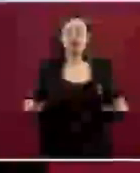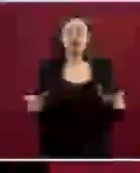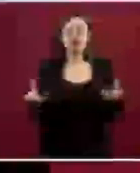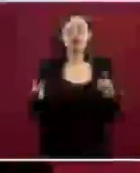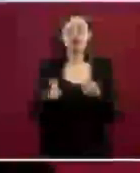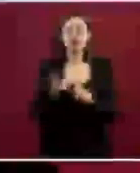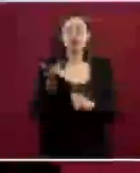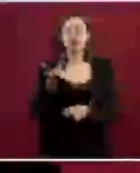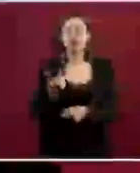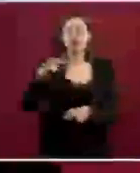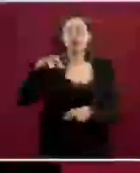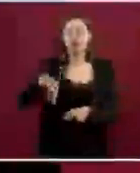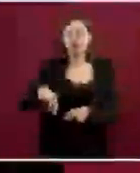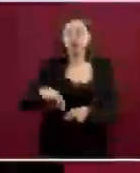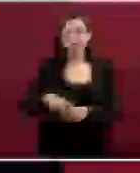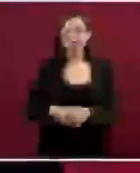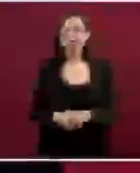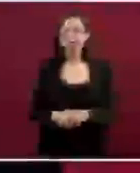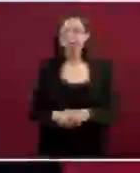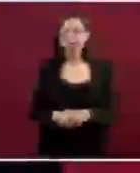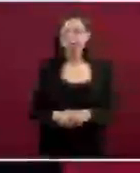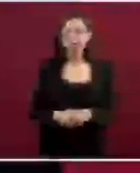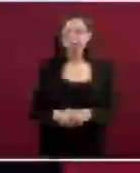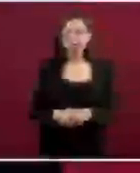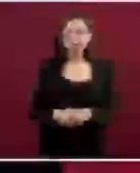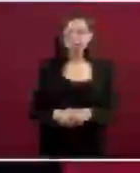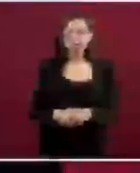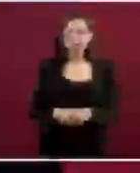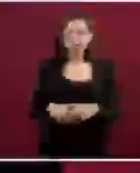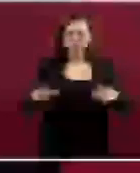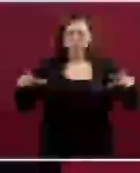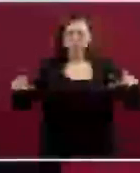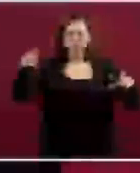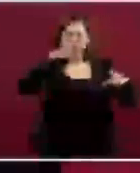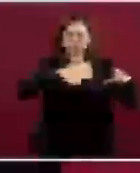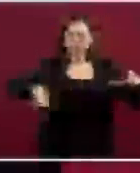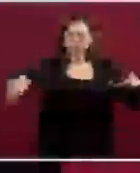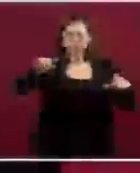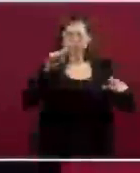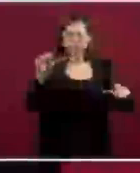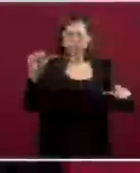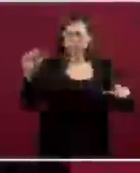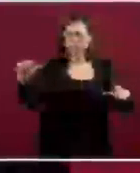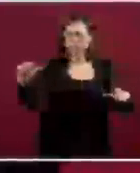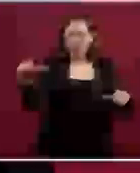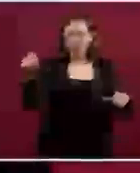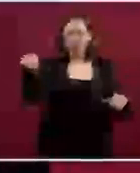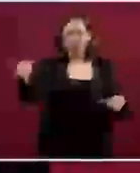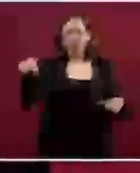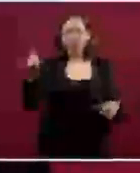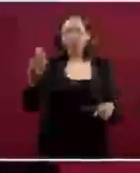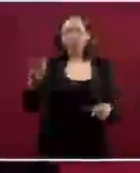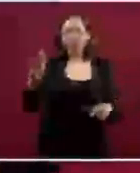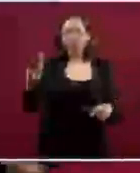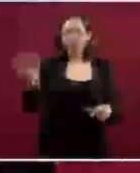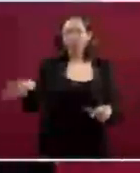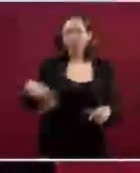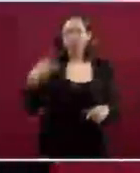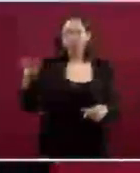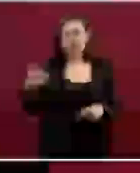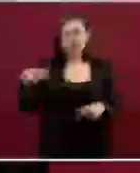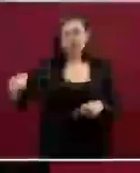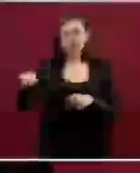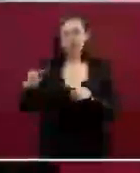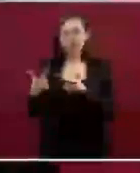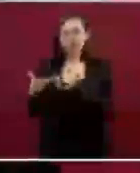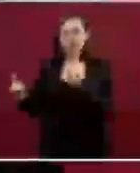en la parte en el punto a él correspondía ubicarse al personal del 94 batallón de infantería que